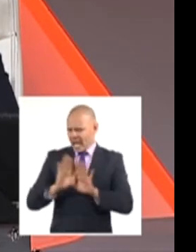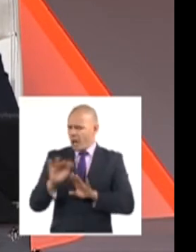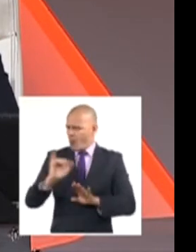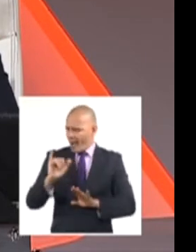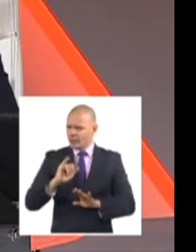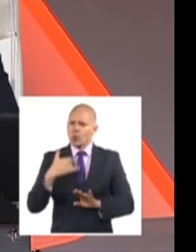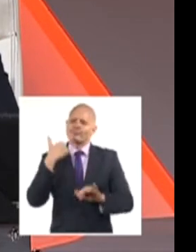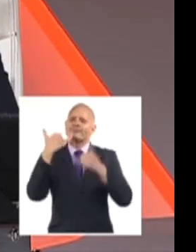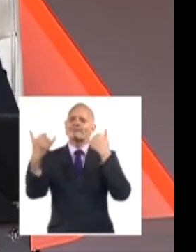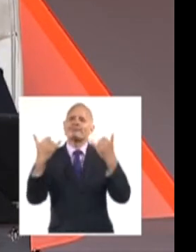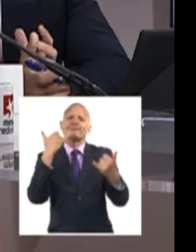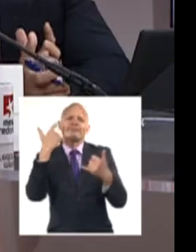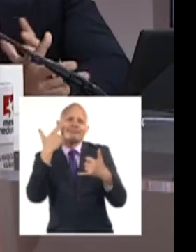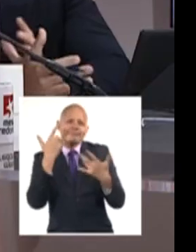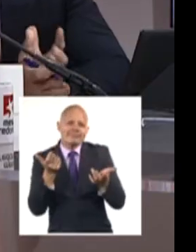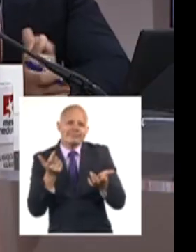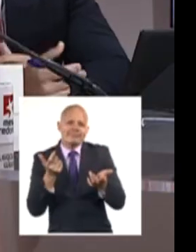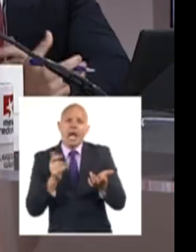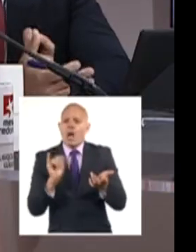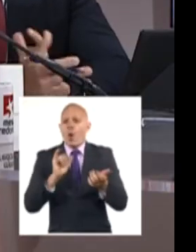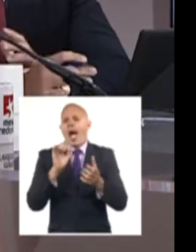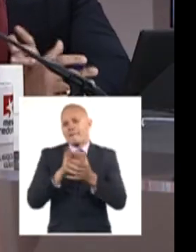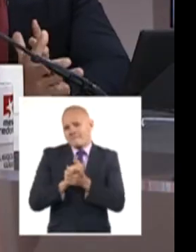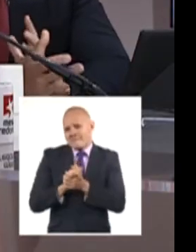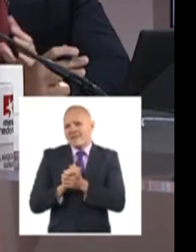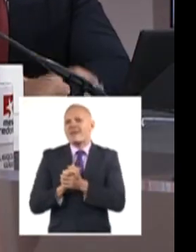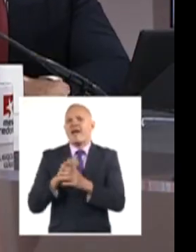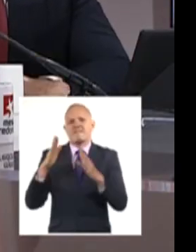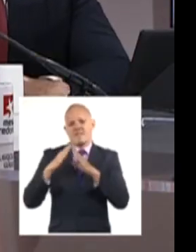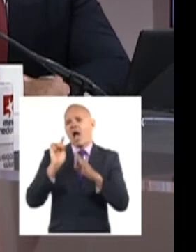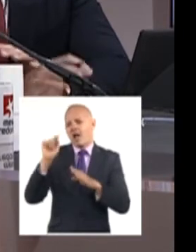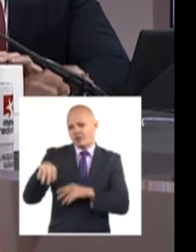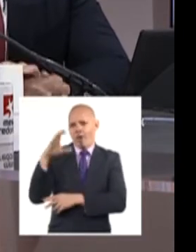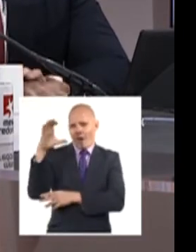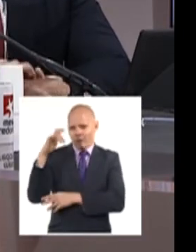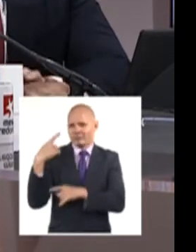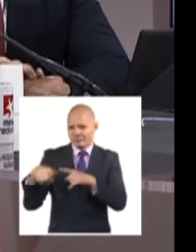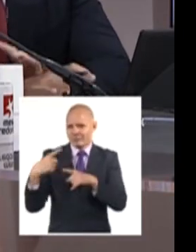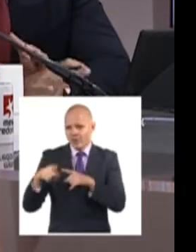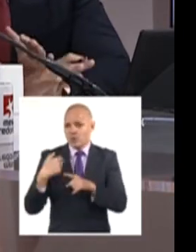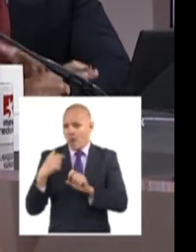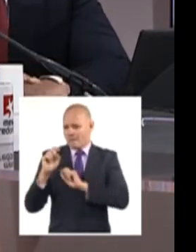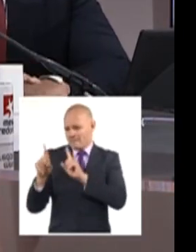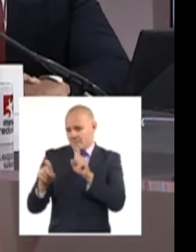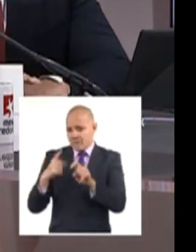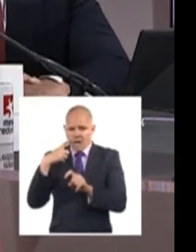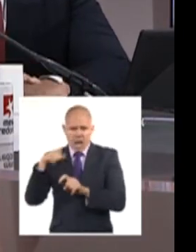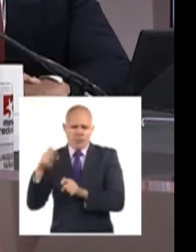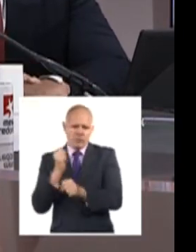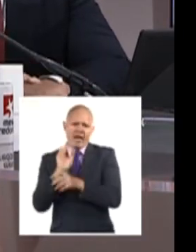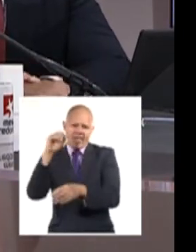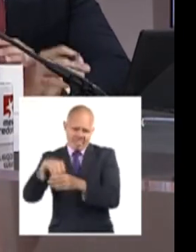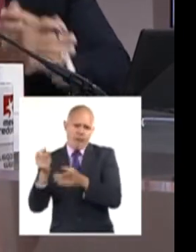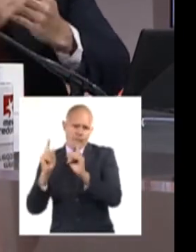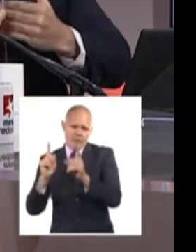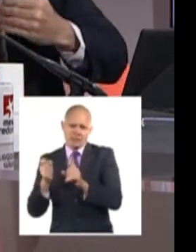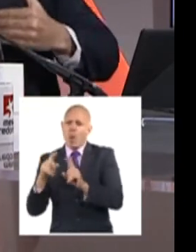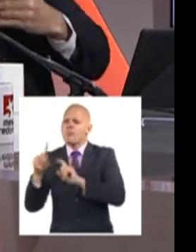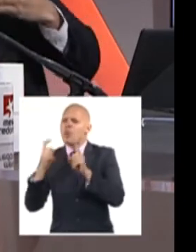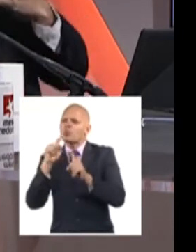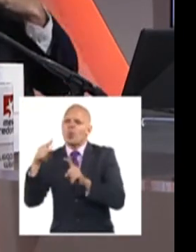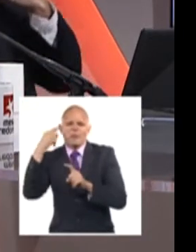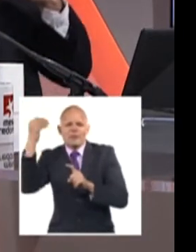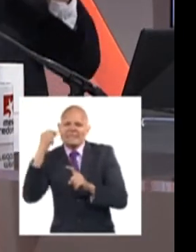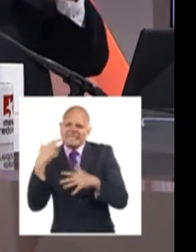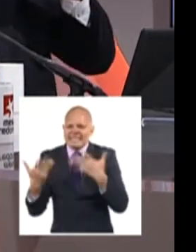con algunos amigos colombianos que inmiscuido en la política y para nada es muy difícil si